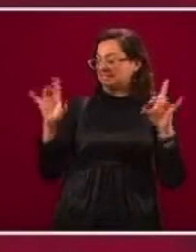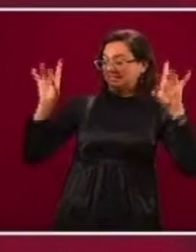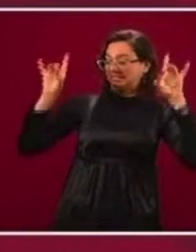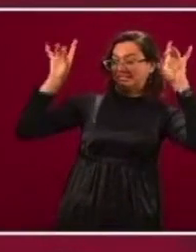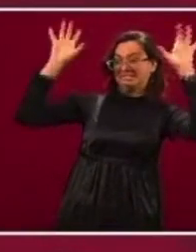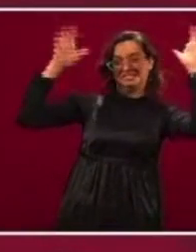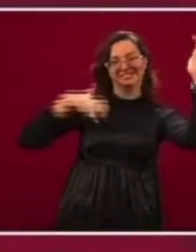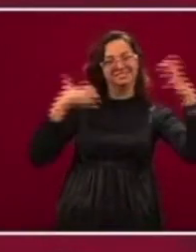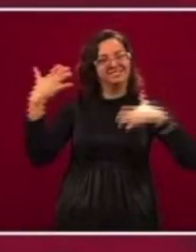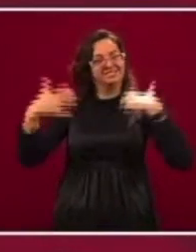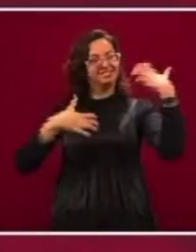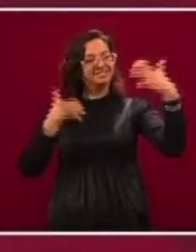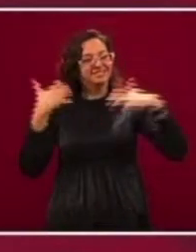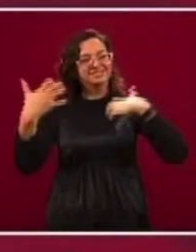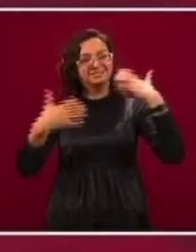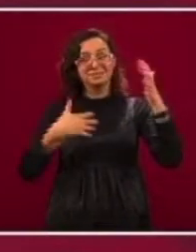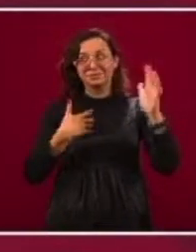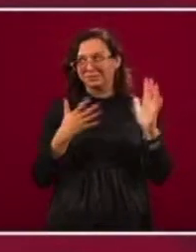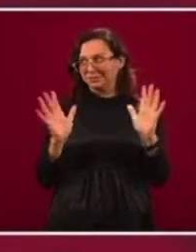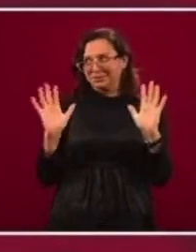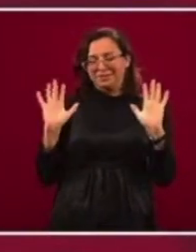ya